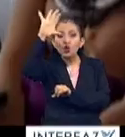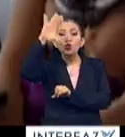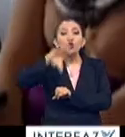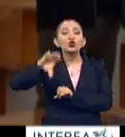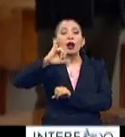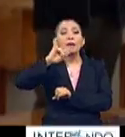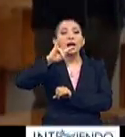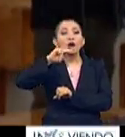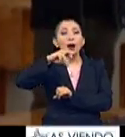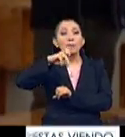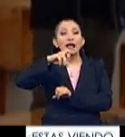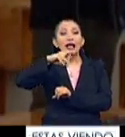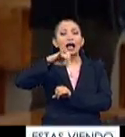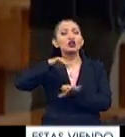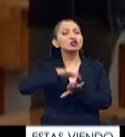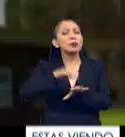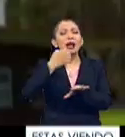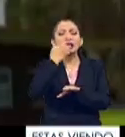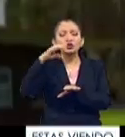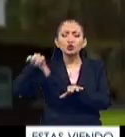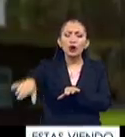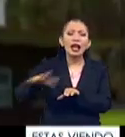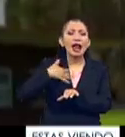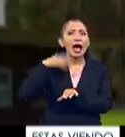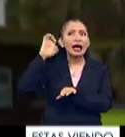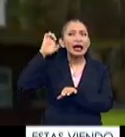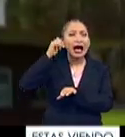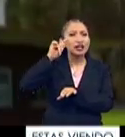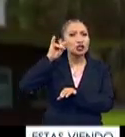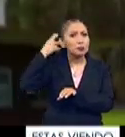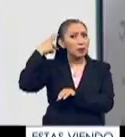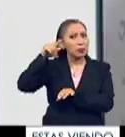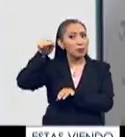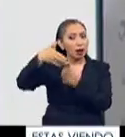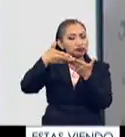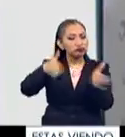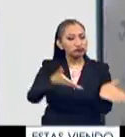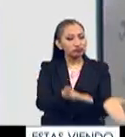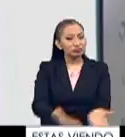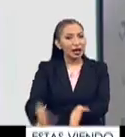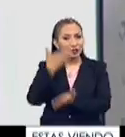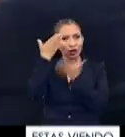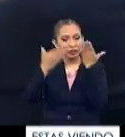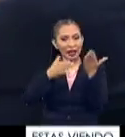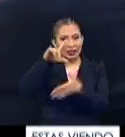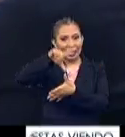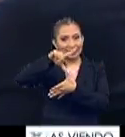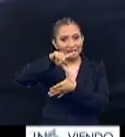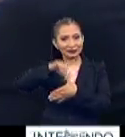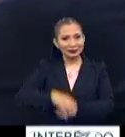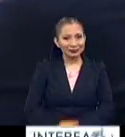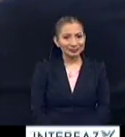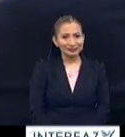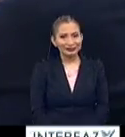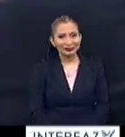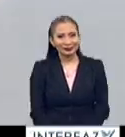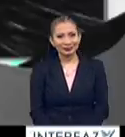Cultural Iberoamericano sobre una escuela de astronomía de Puebla que abre sus puertas a estudiantes